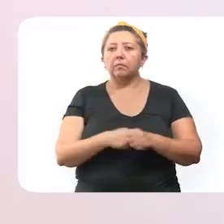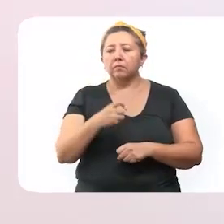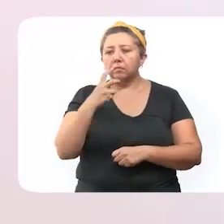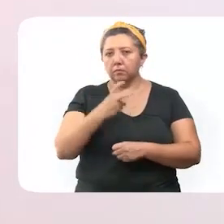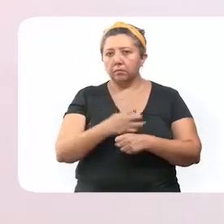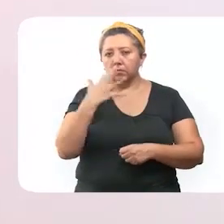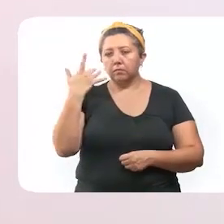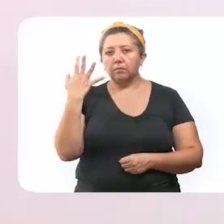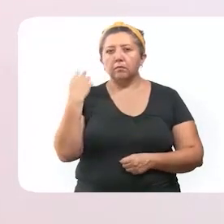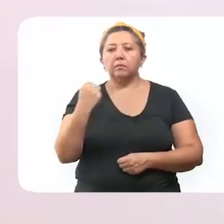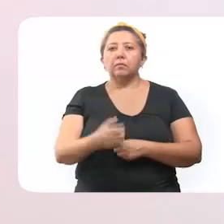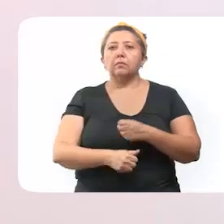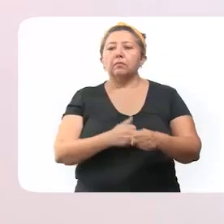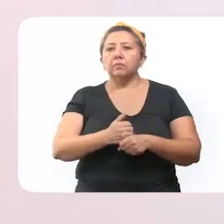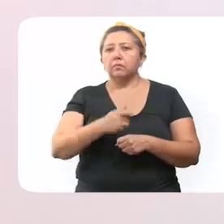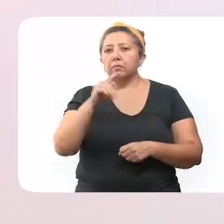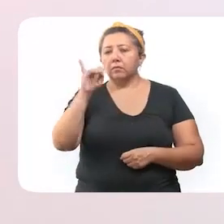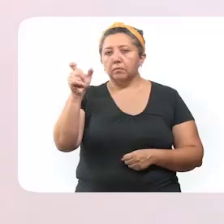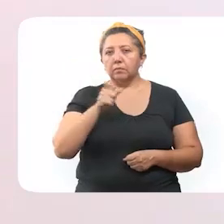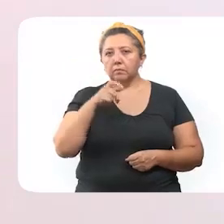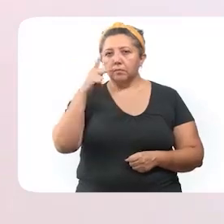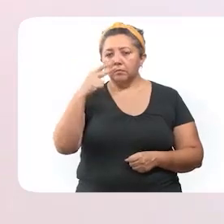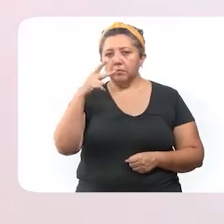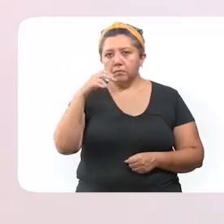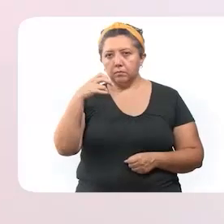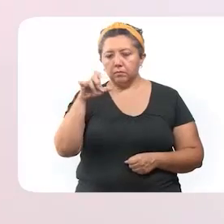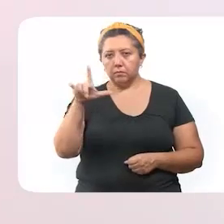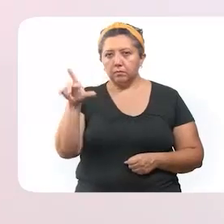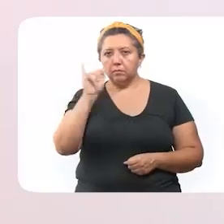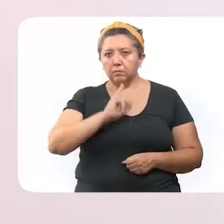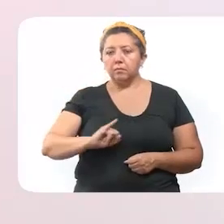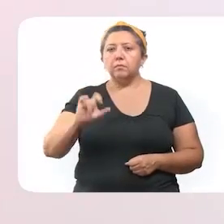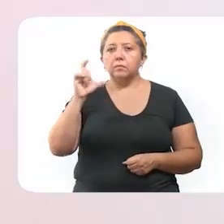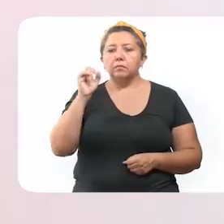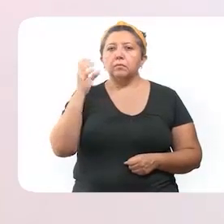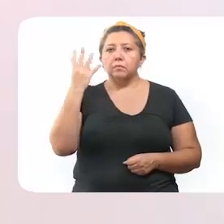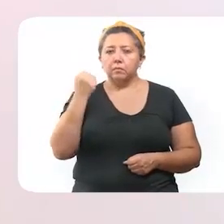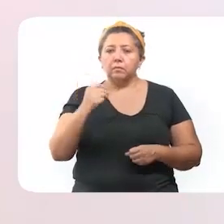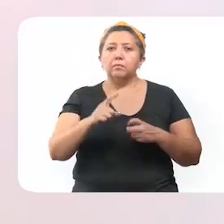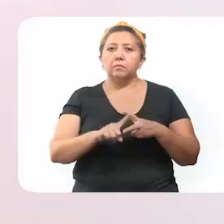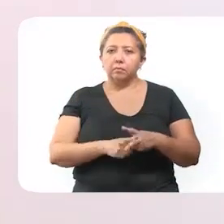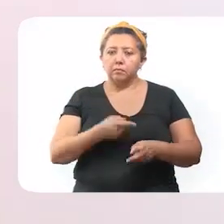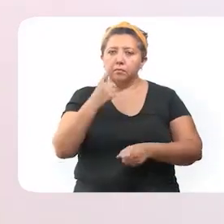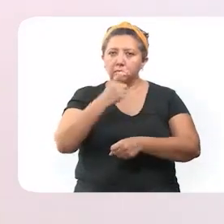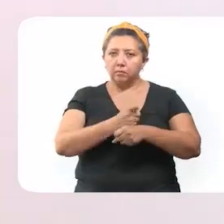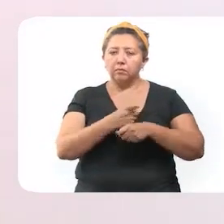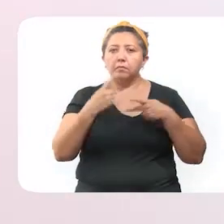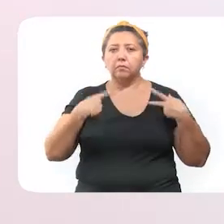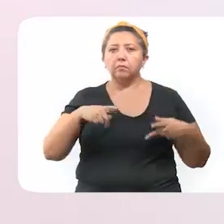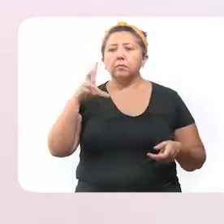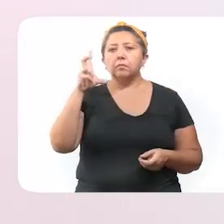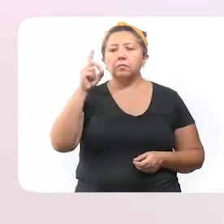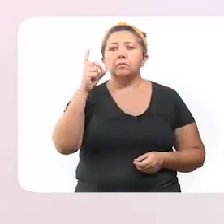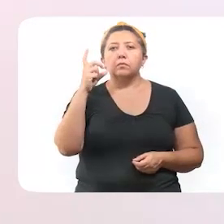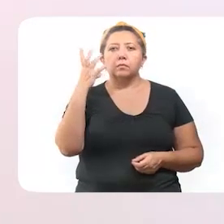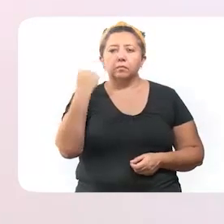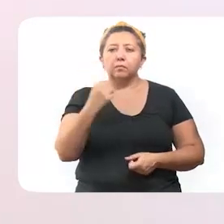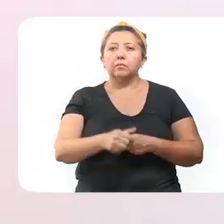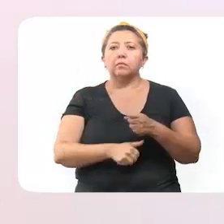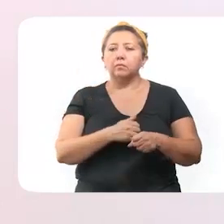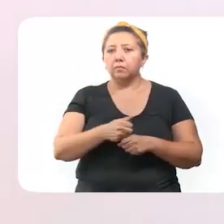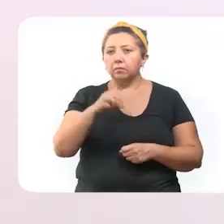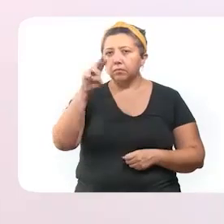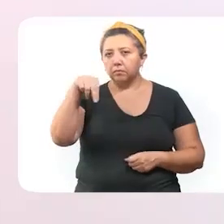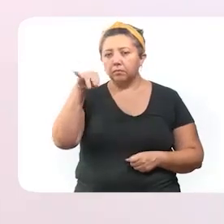segunda de 50 a 59 años en Tixpehual. El jueves 29 iniciará la primera dosis de personas de 30 a 39 años en